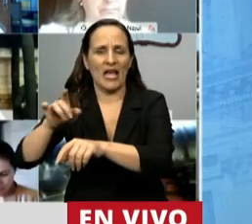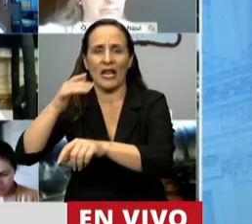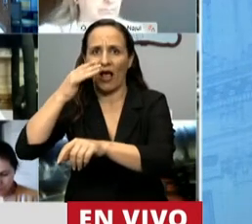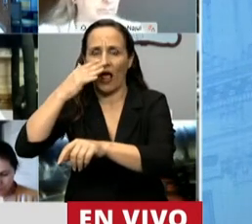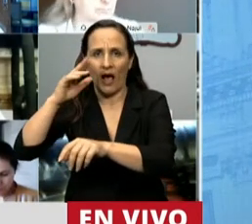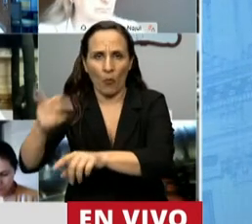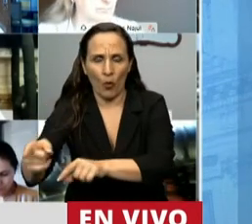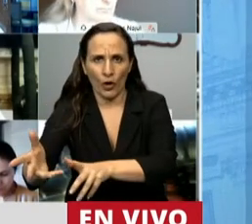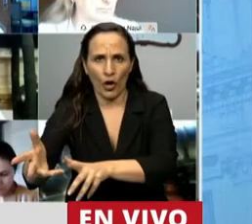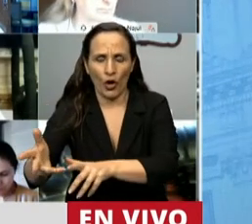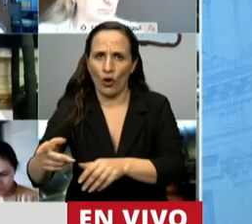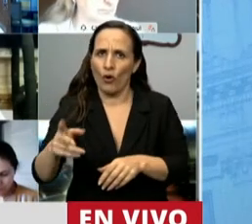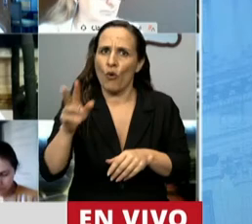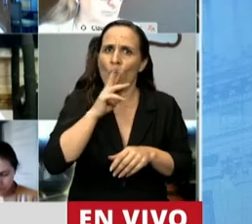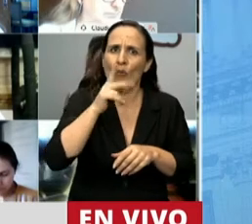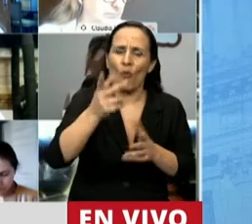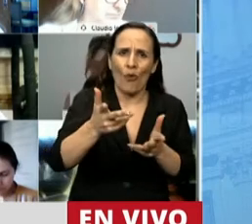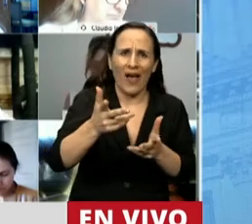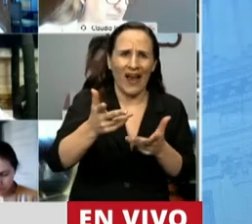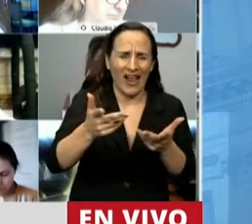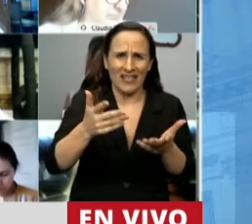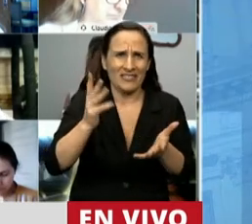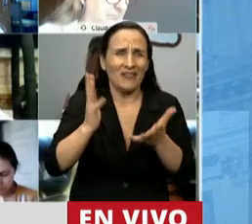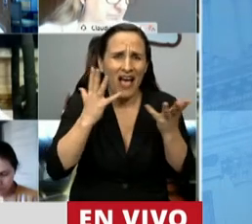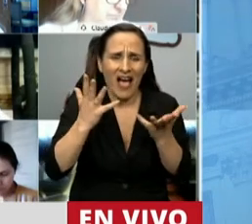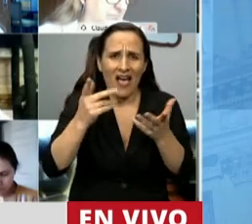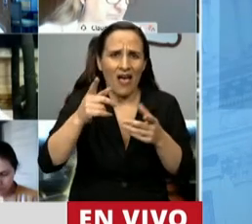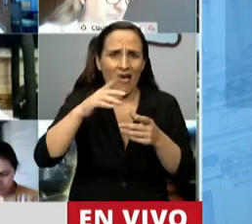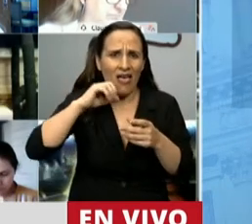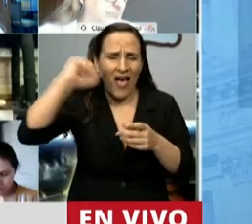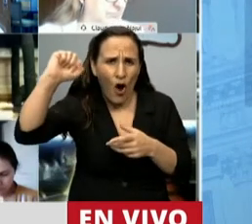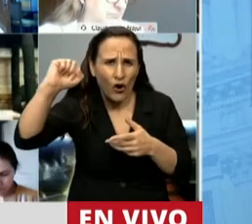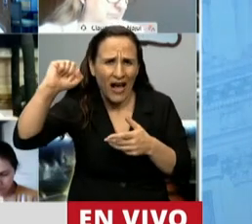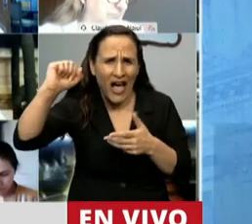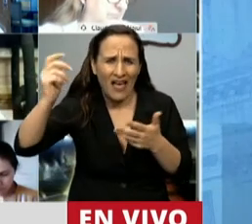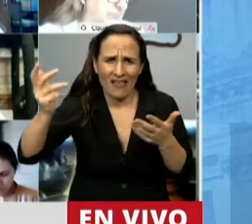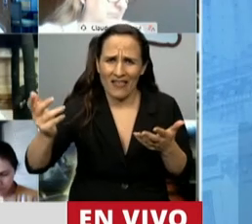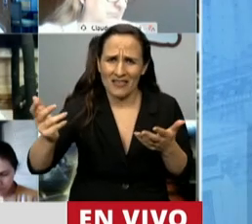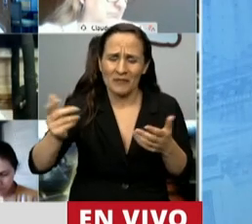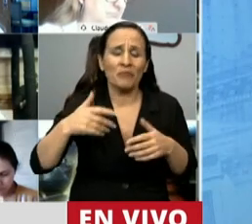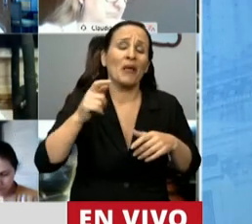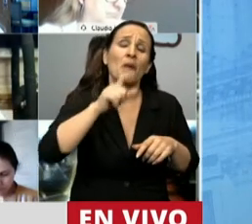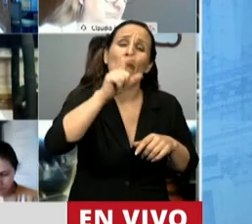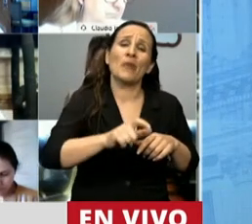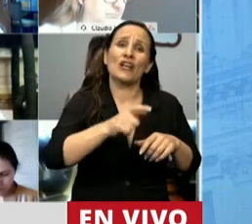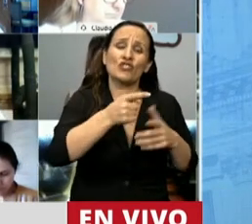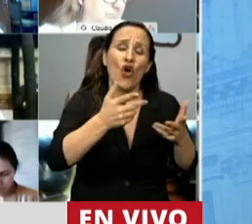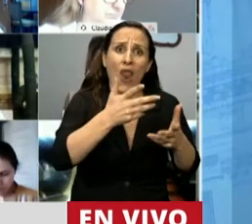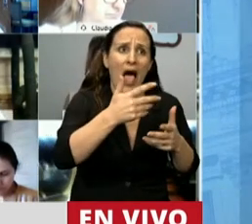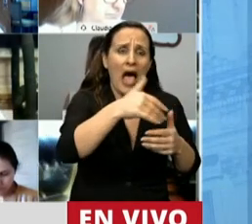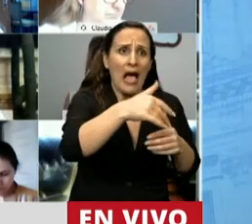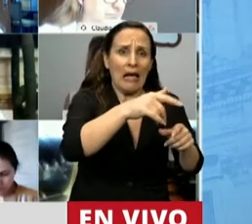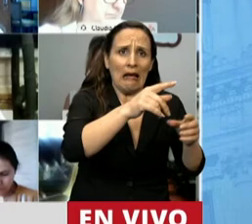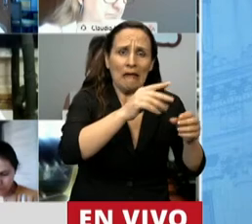sometidas a abusos que terminaron ahorcadas personas que no pudieron visitar a sus familiares que estaban